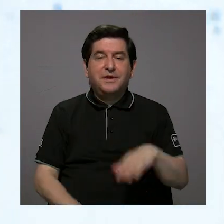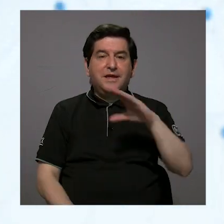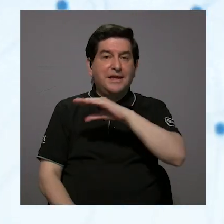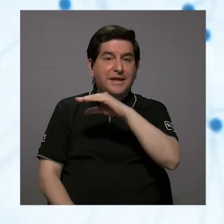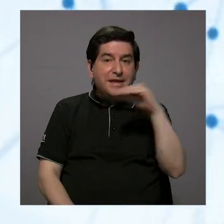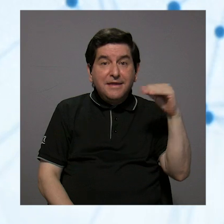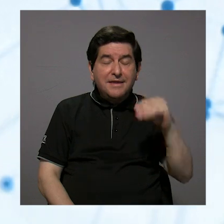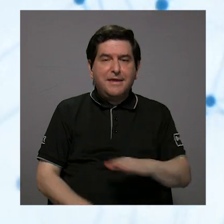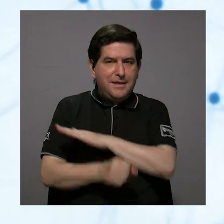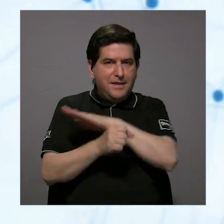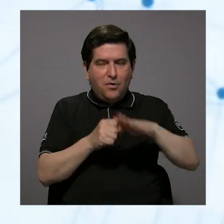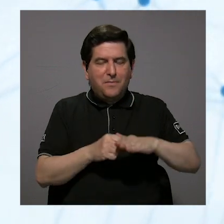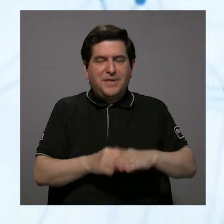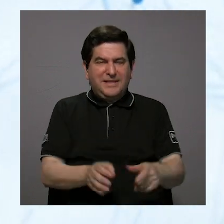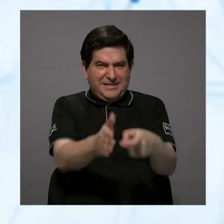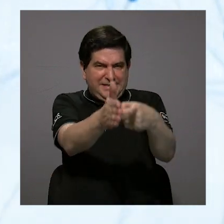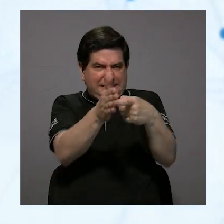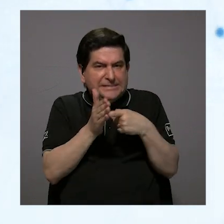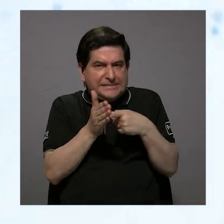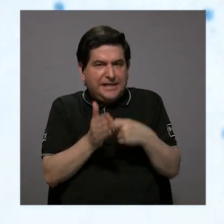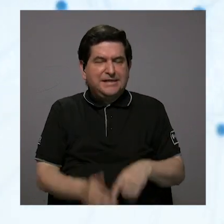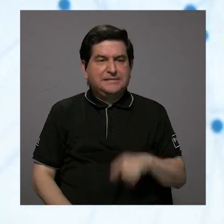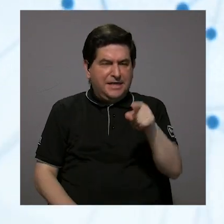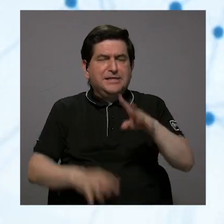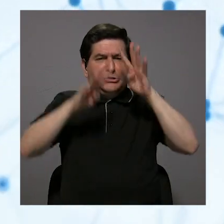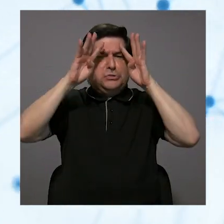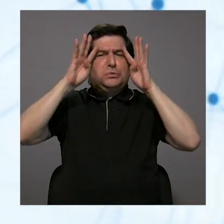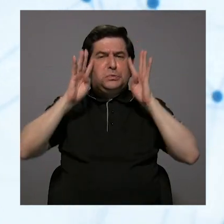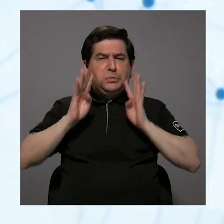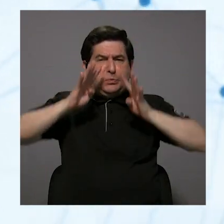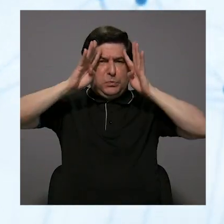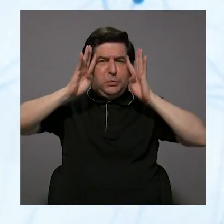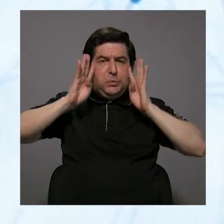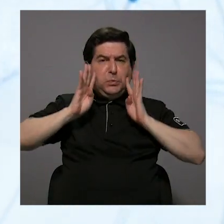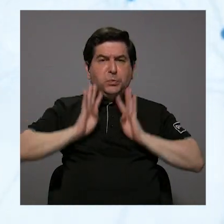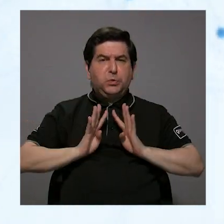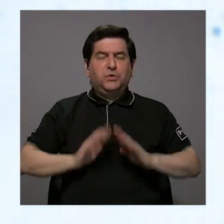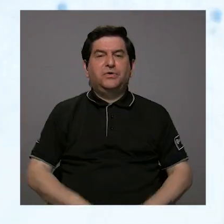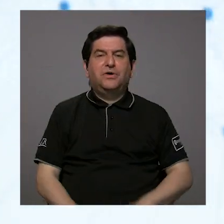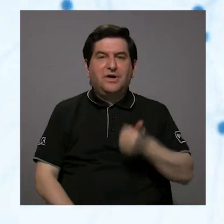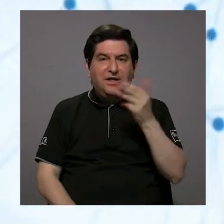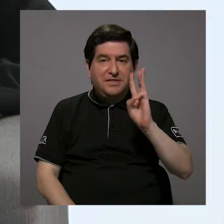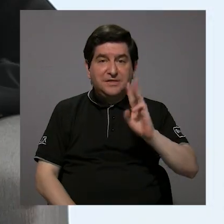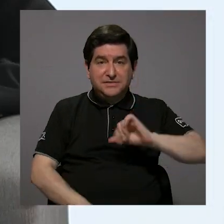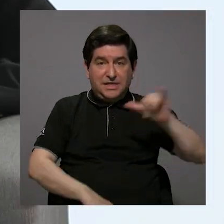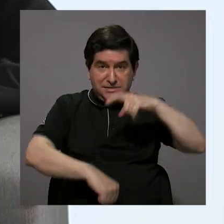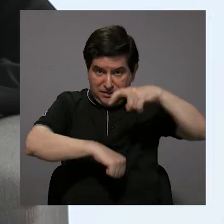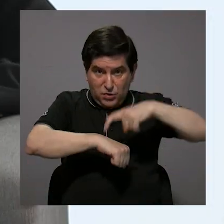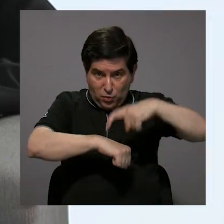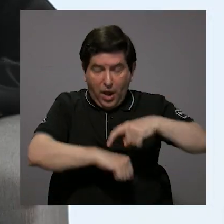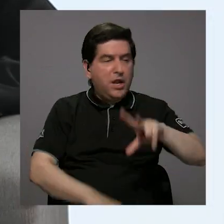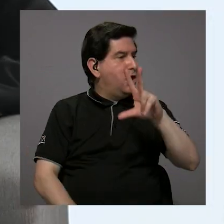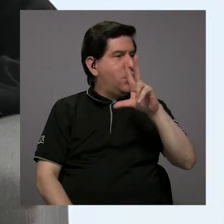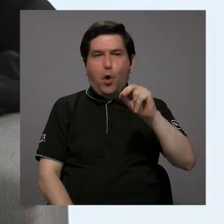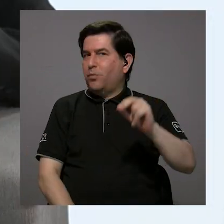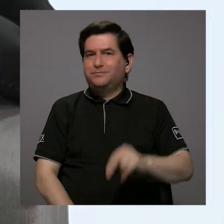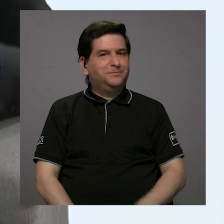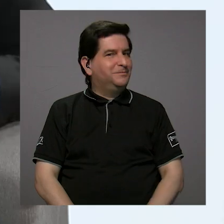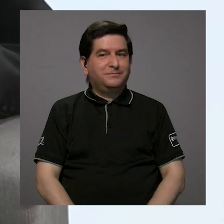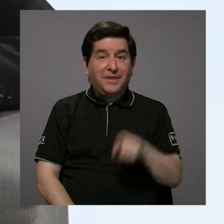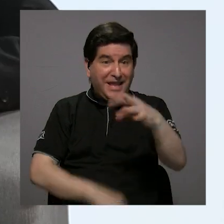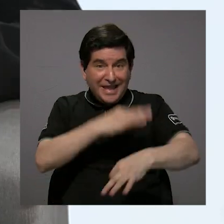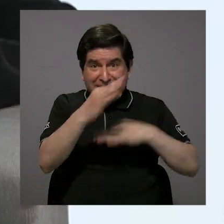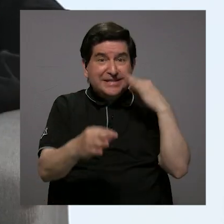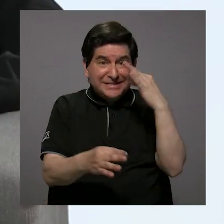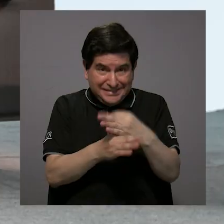y suficientemente exigente, que los pusiera a sudar bastante. Claro. Los 16 al mismo tiempo, simultáneamente. No,